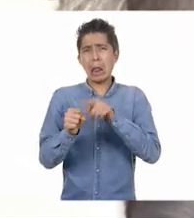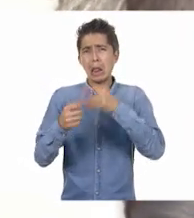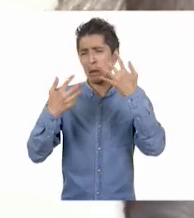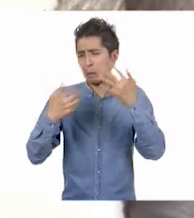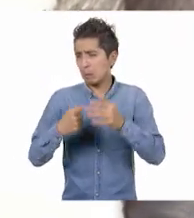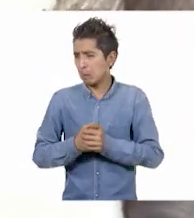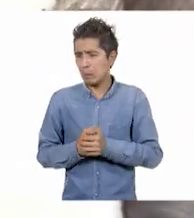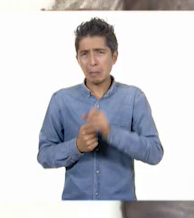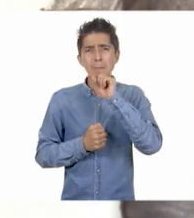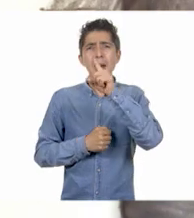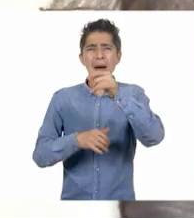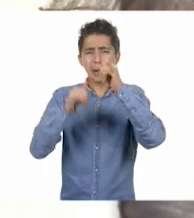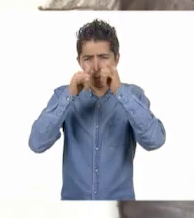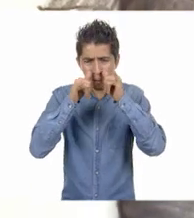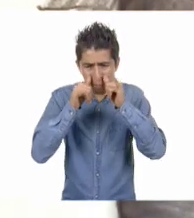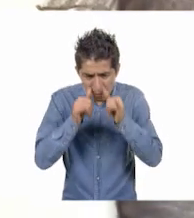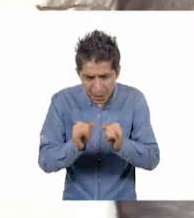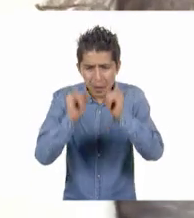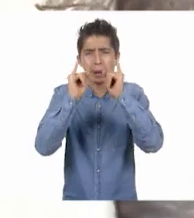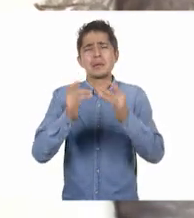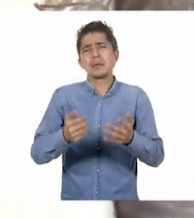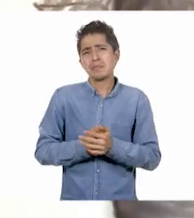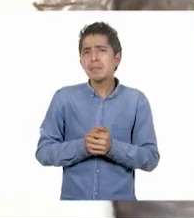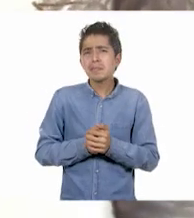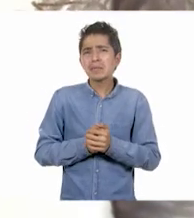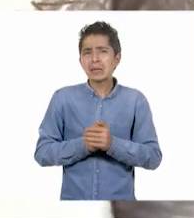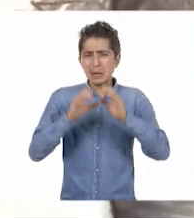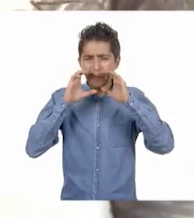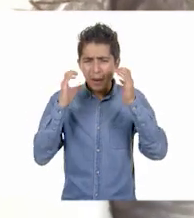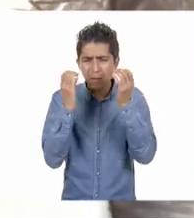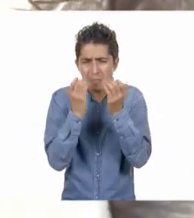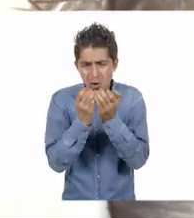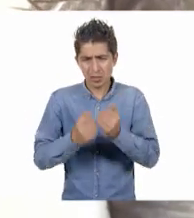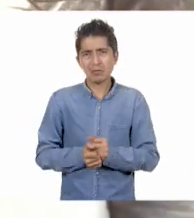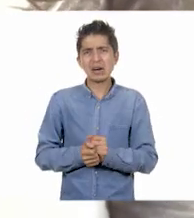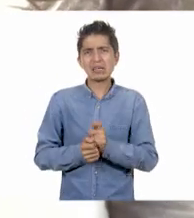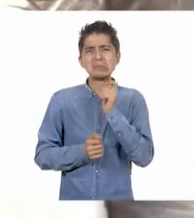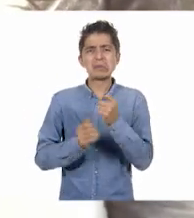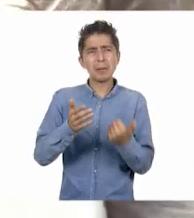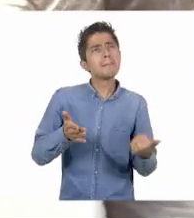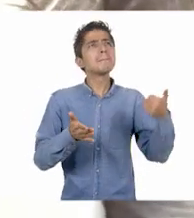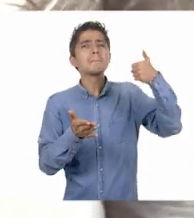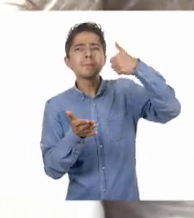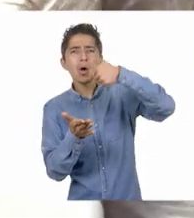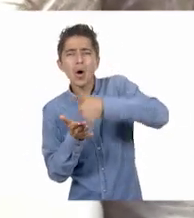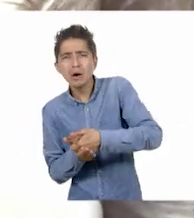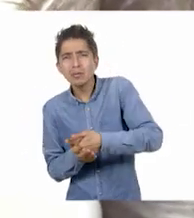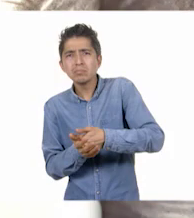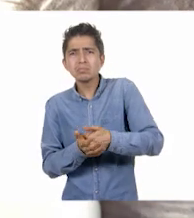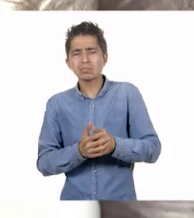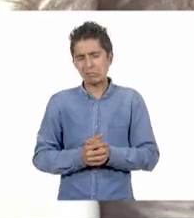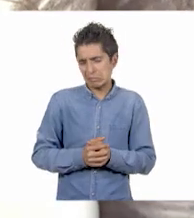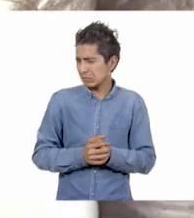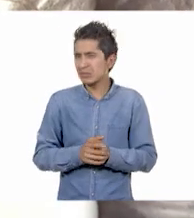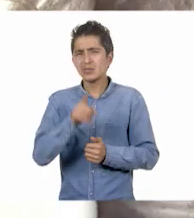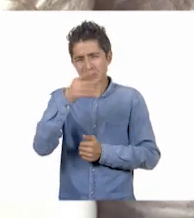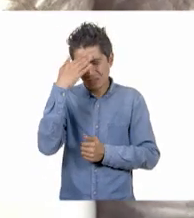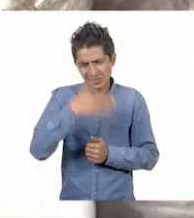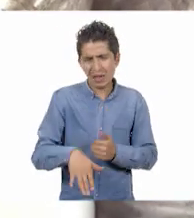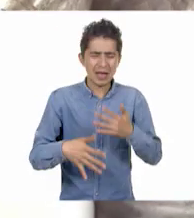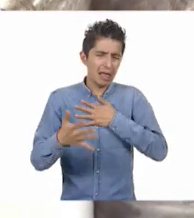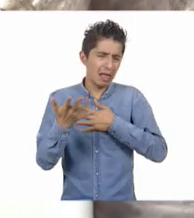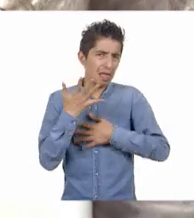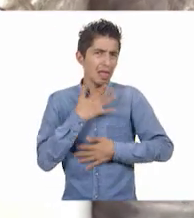de los rinocerontes, hipopótamos y ballenas jorobadas. ¿Sabes lo cansado que